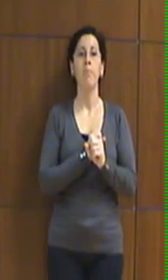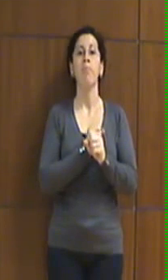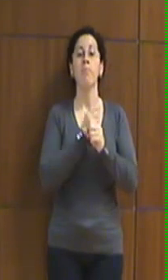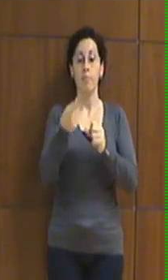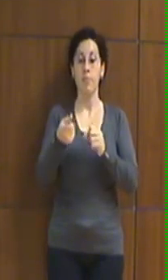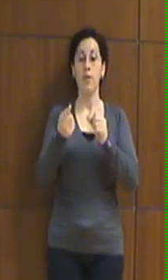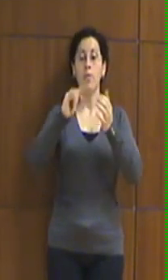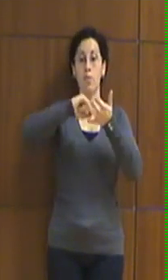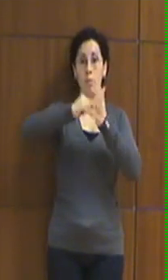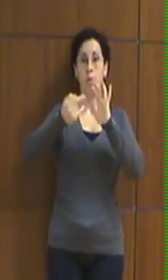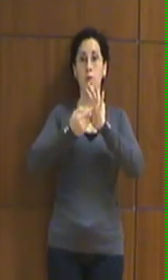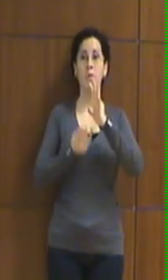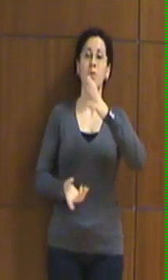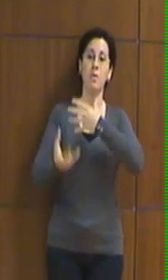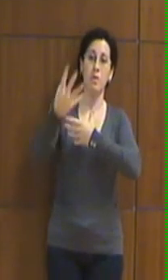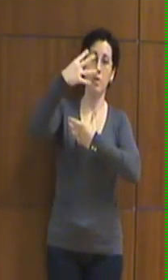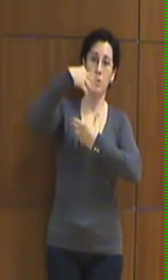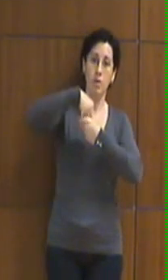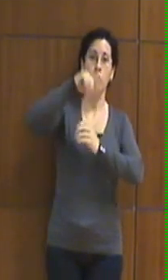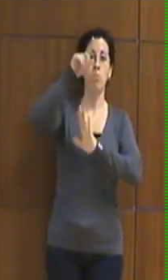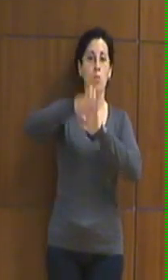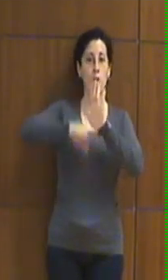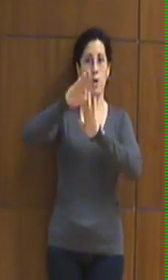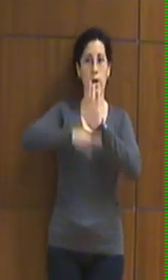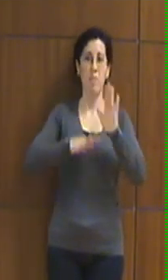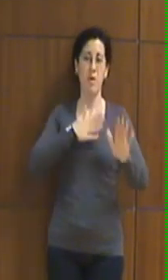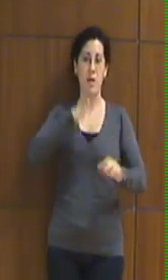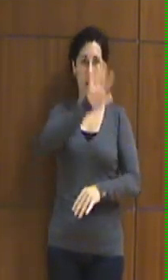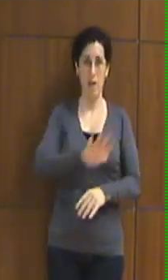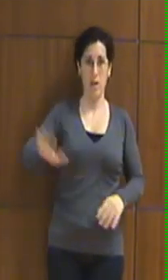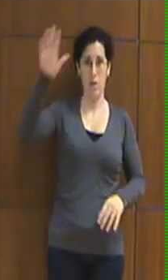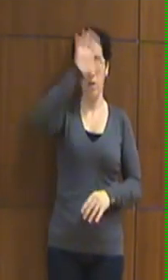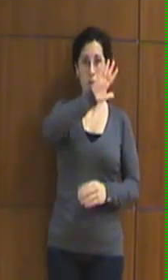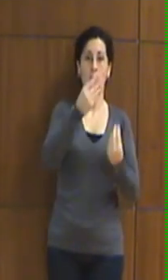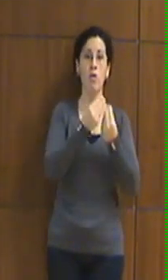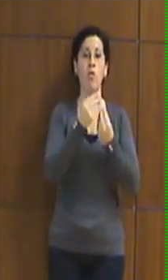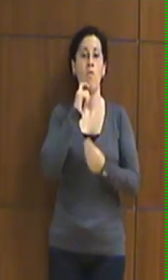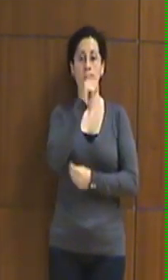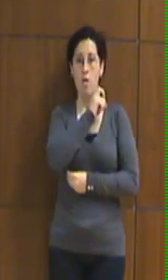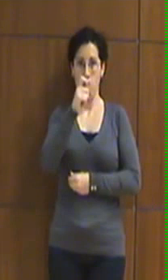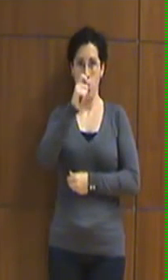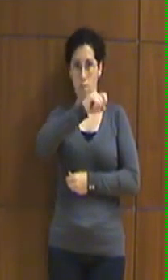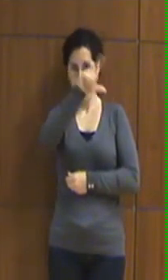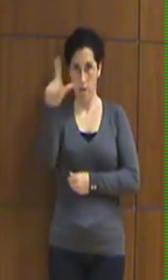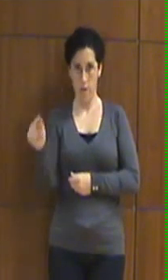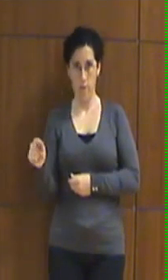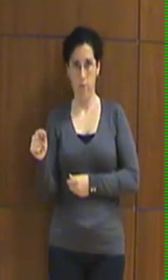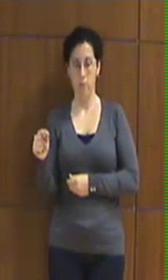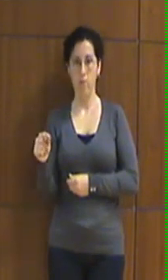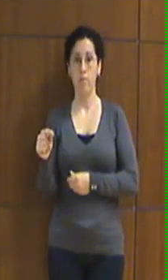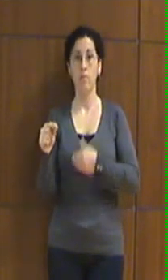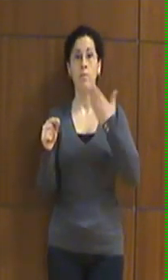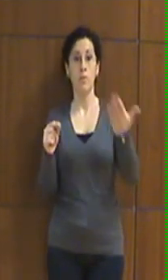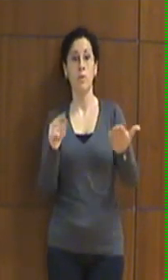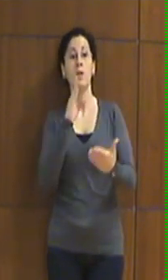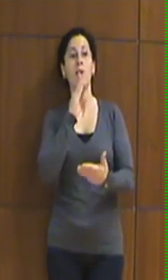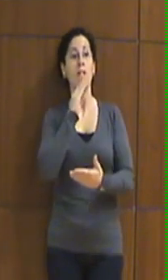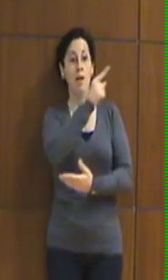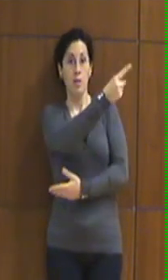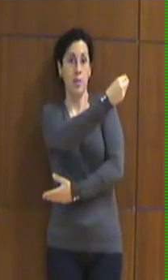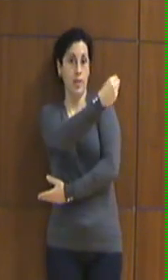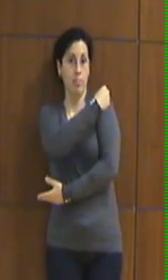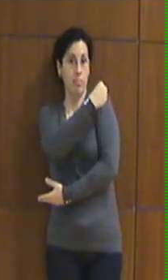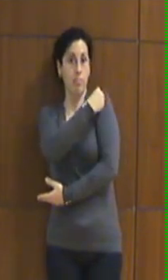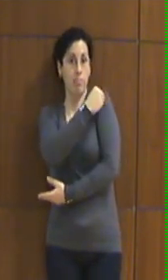un programa, lo estamos elaborando a nivel nacional con Fundación Vodafone. Entonces, a la pregunta que ha hecho Arturo,